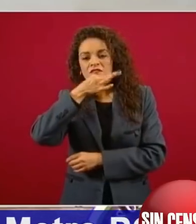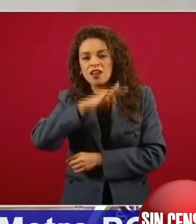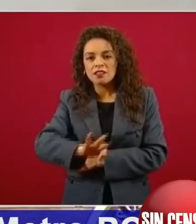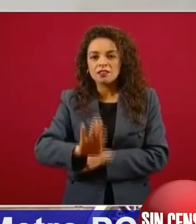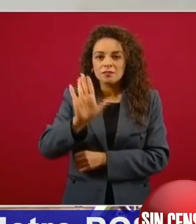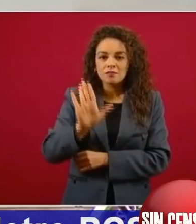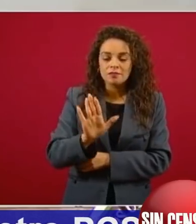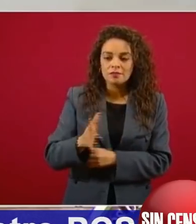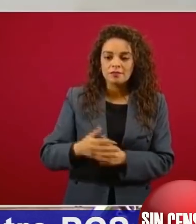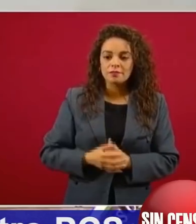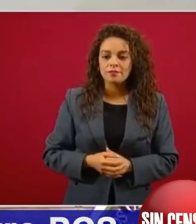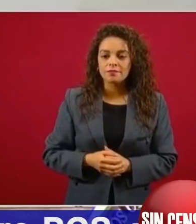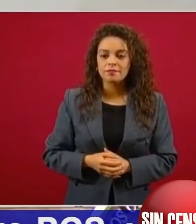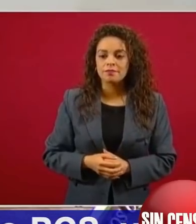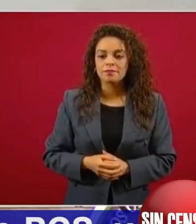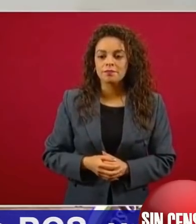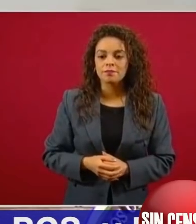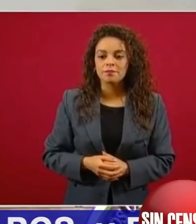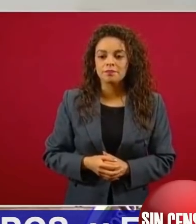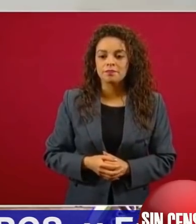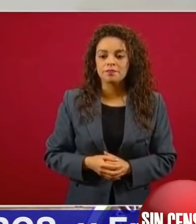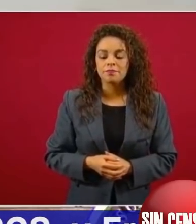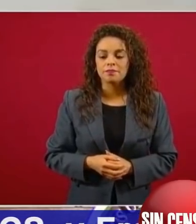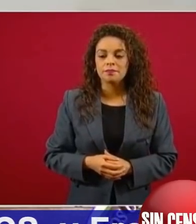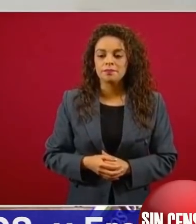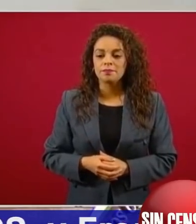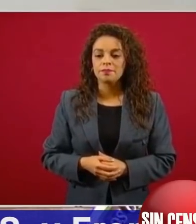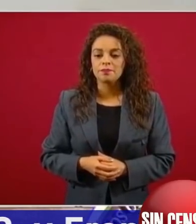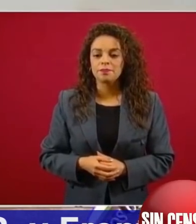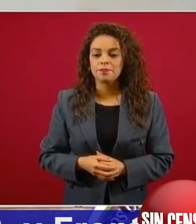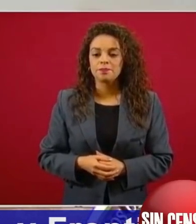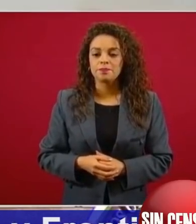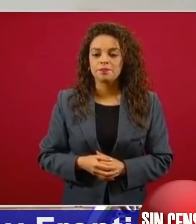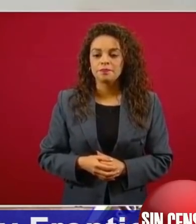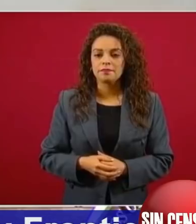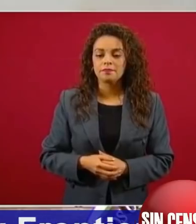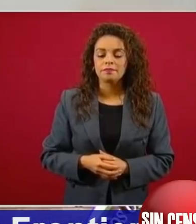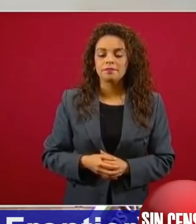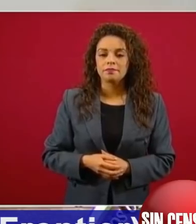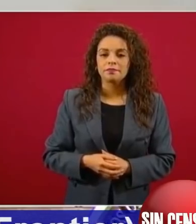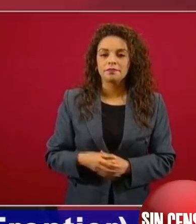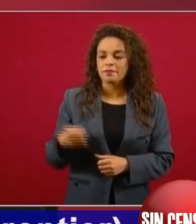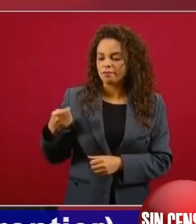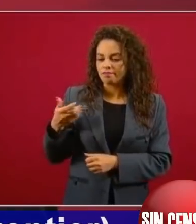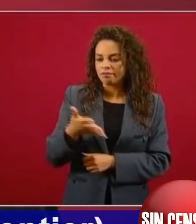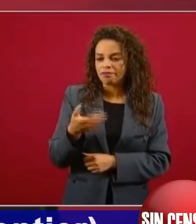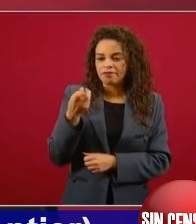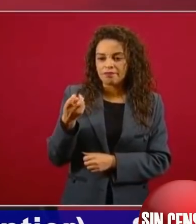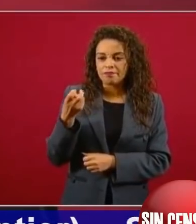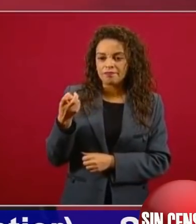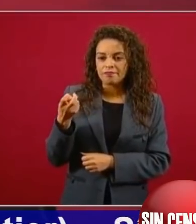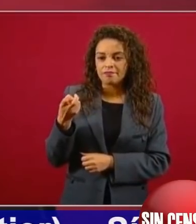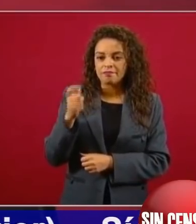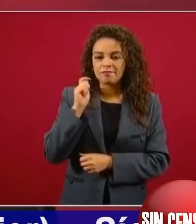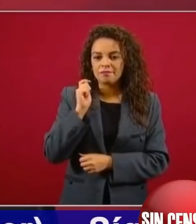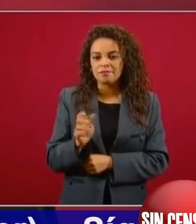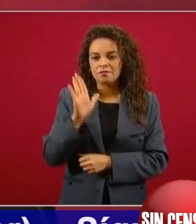el argot de esta especie de